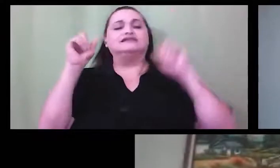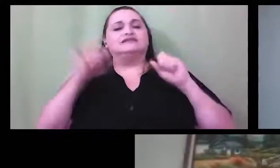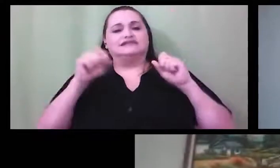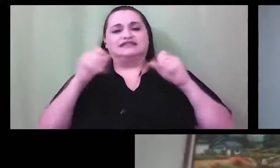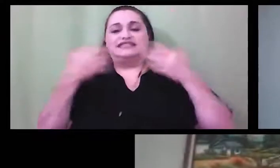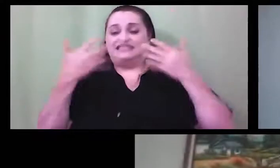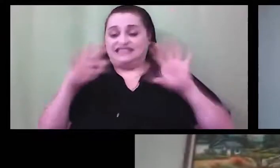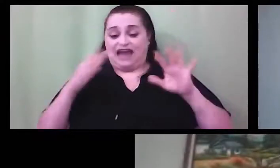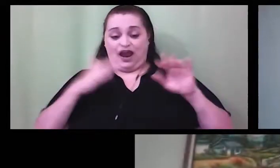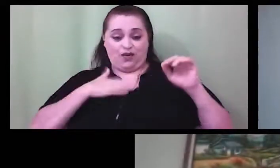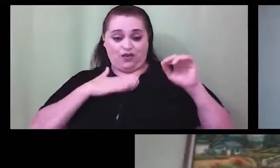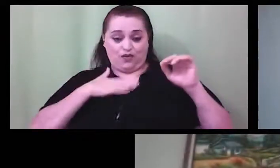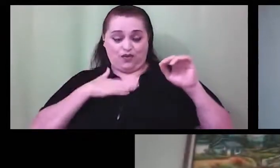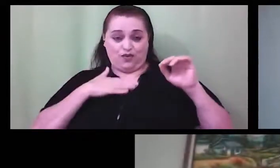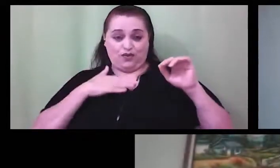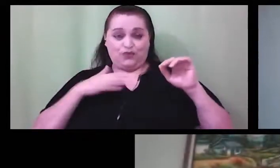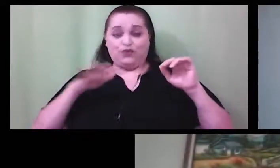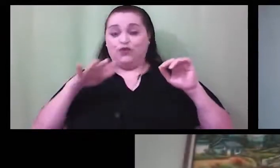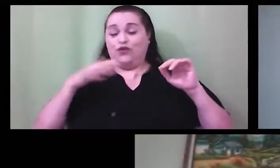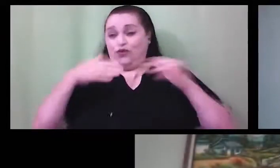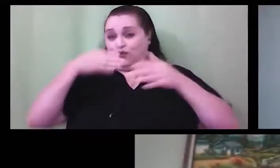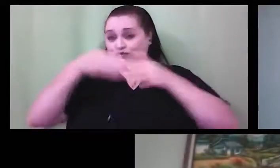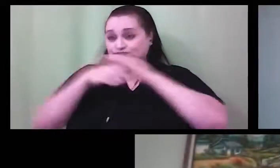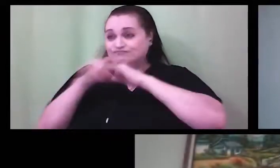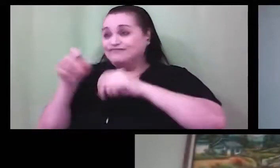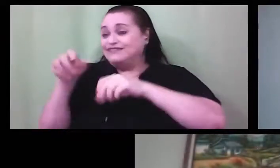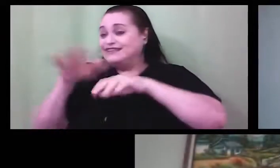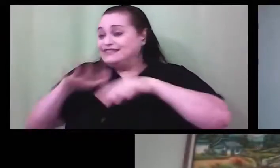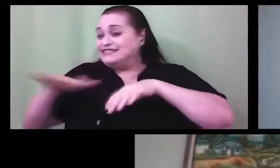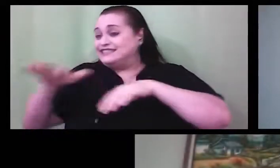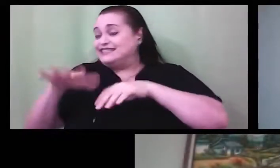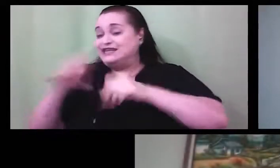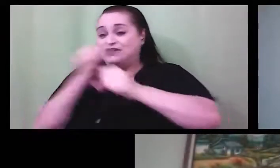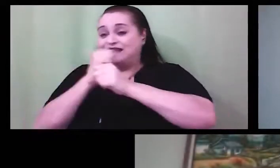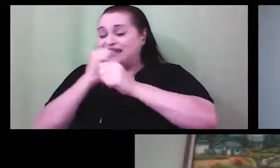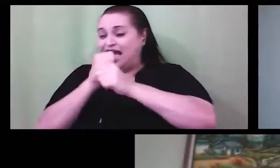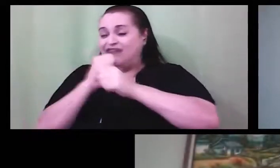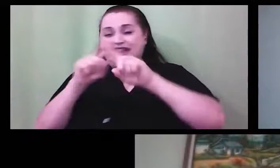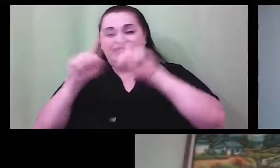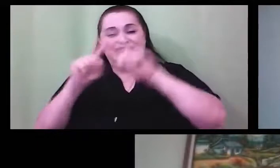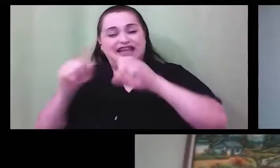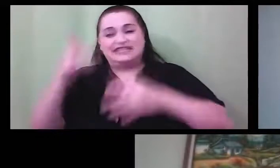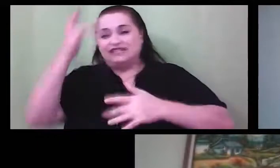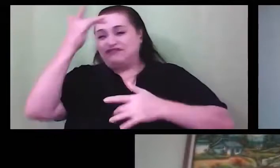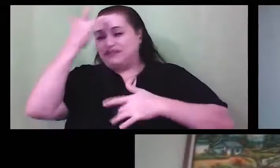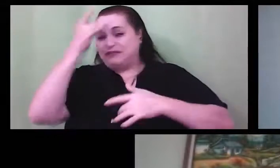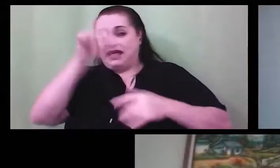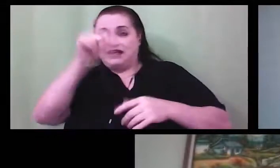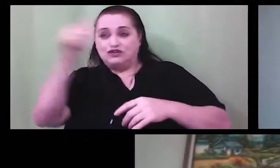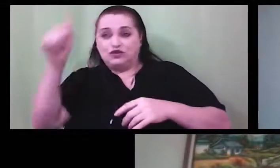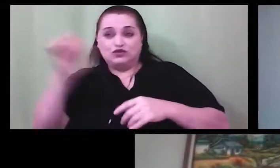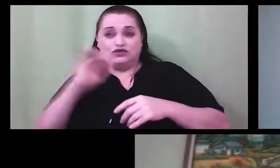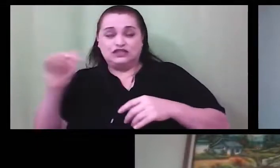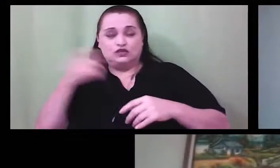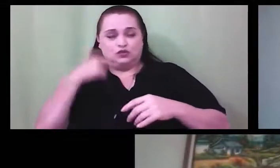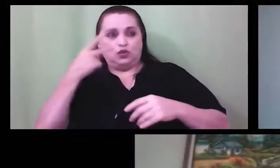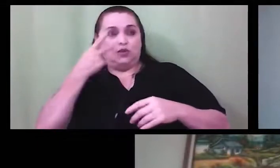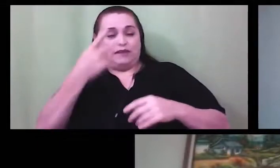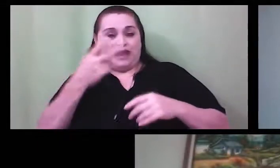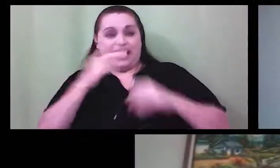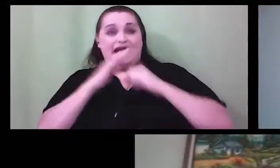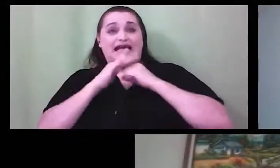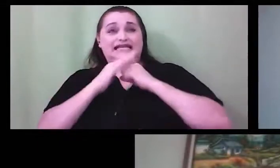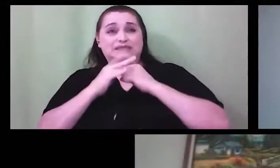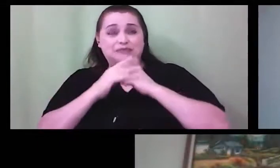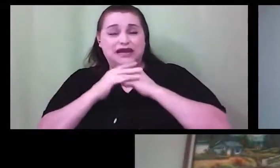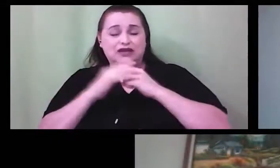uno cuando está en sitio trabajando con muchas enfermedades de otros niños y todo, ve que el espectro realmente es